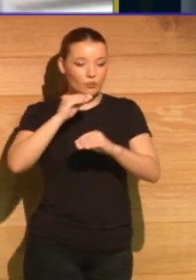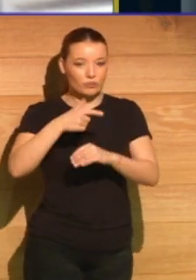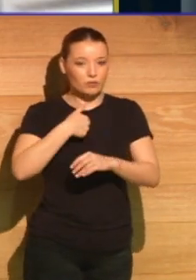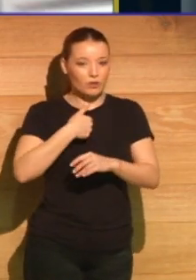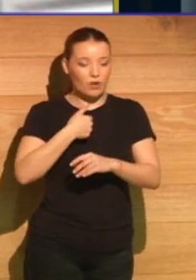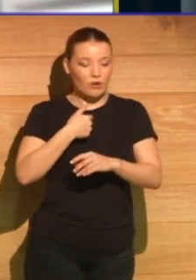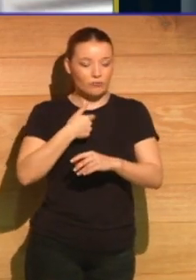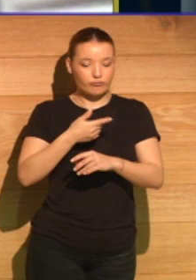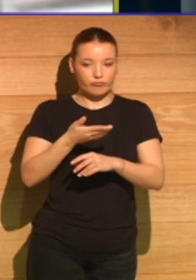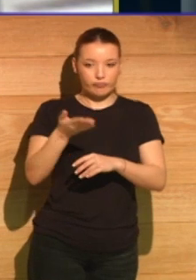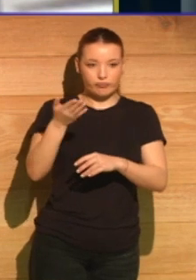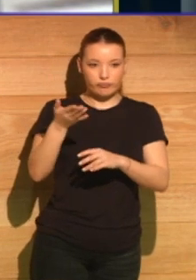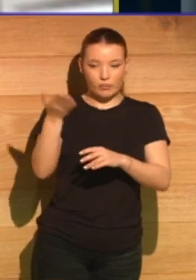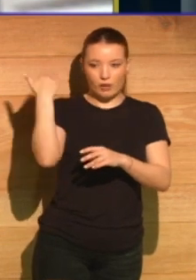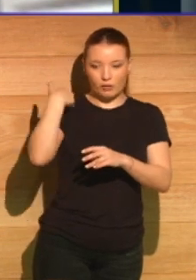lanzaba,